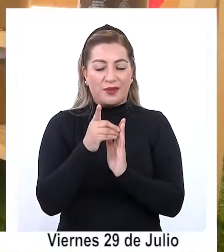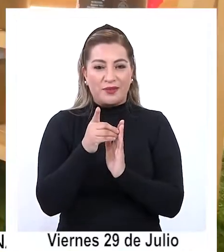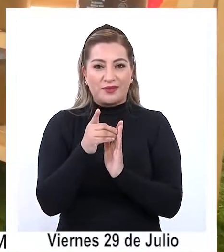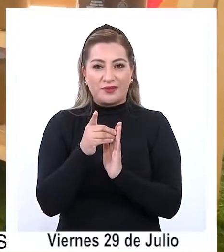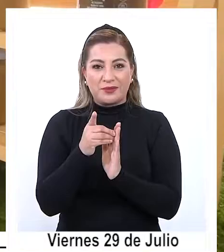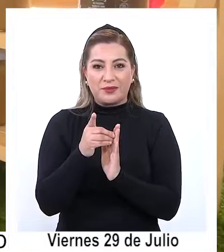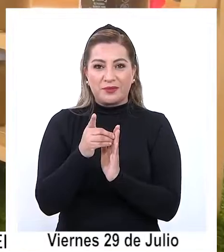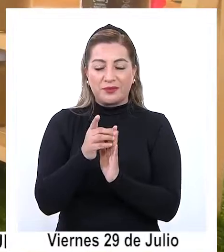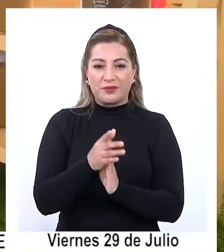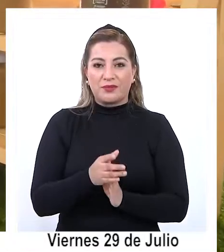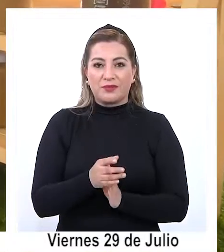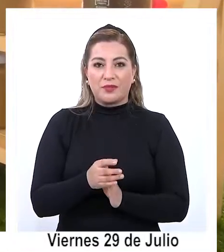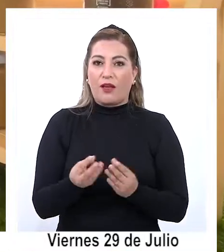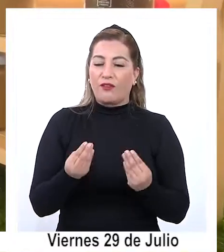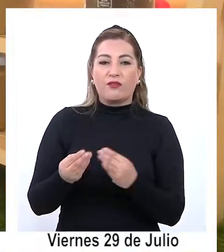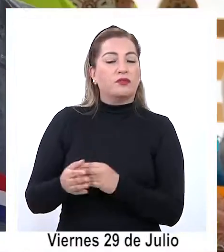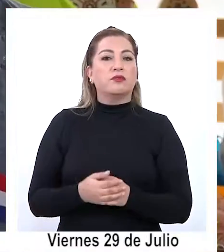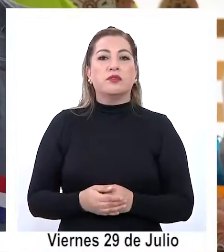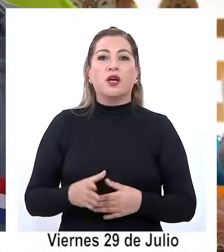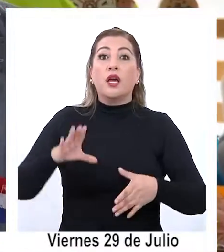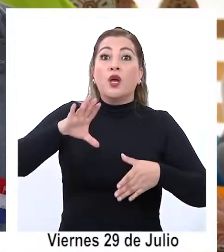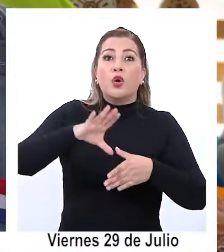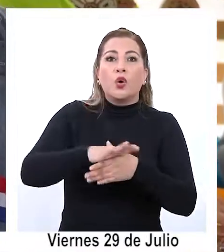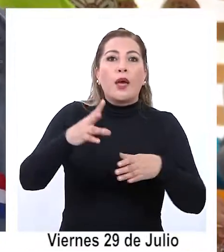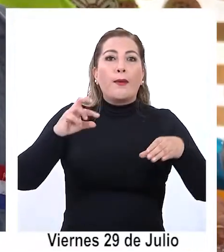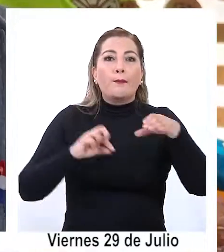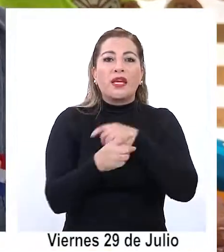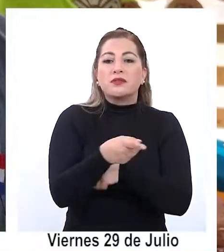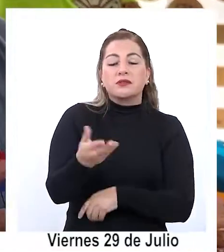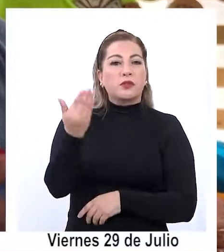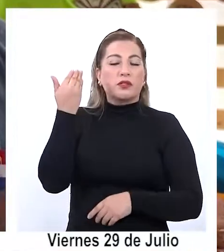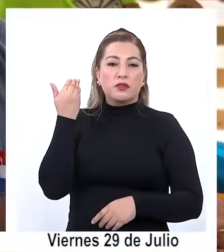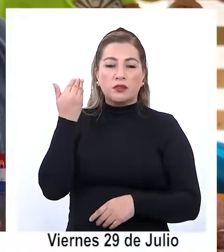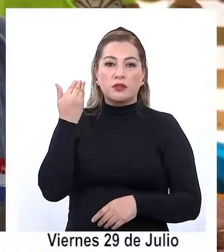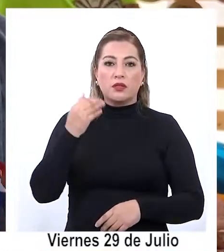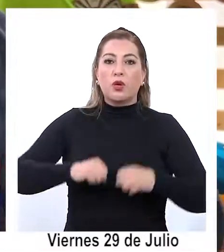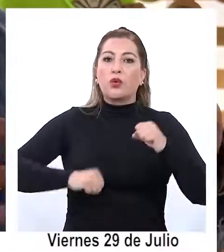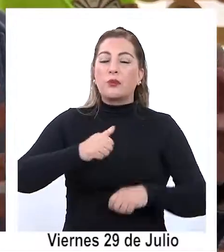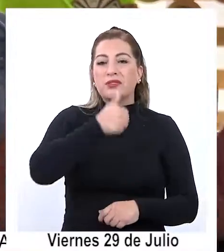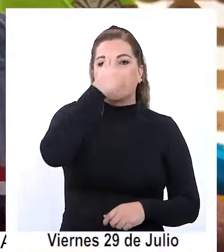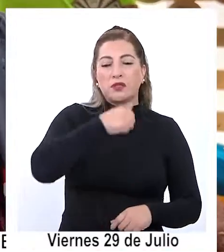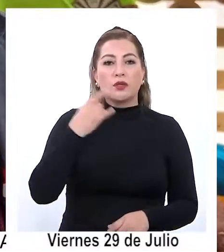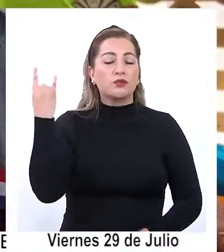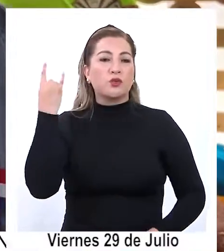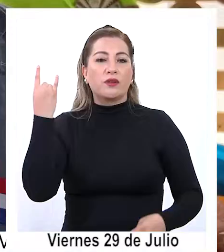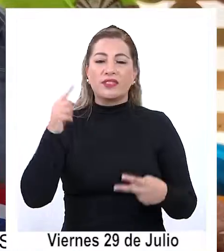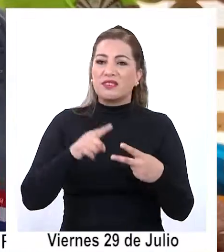en forma atractiva. Nos juntamos en Pica la semana pasada con la empresa privada, con las